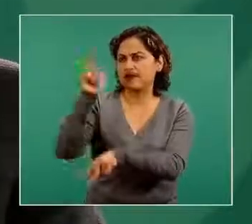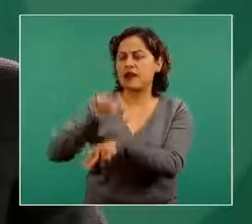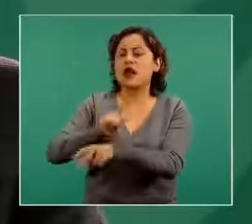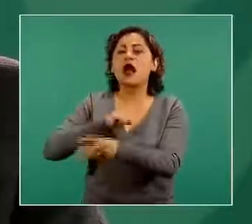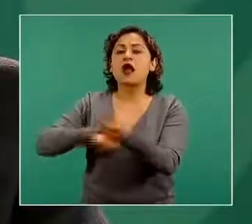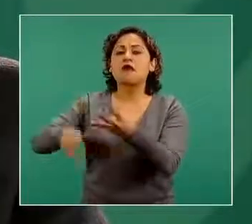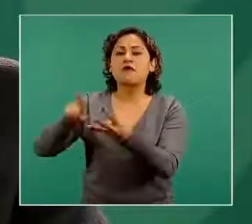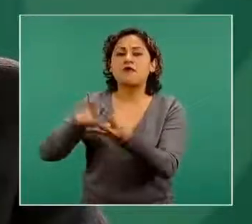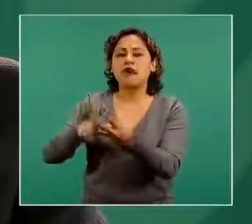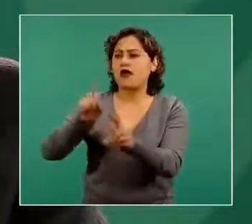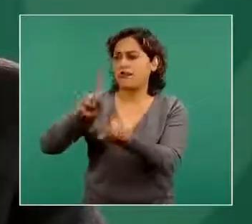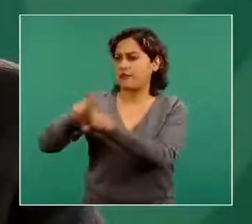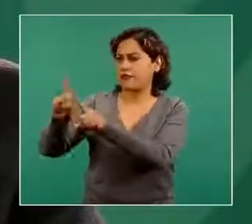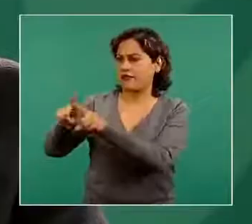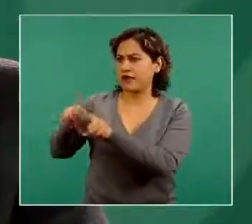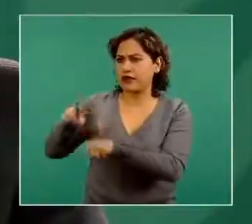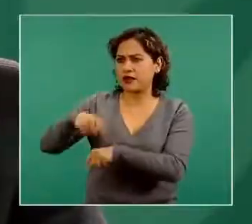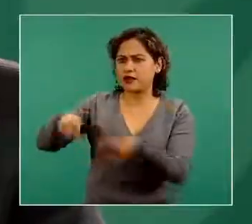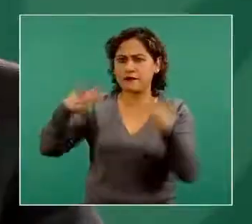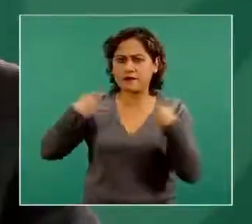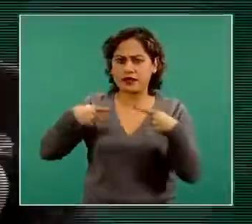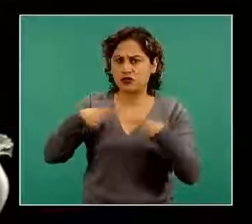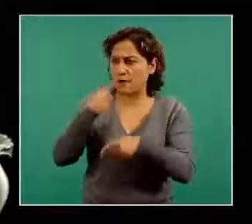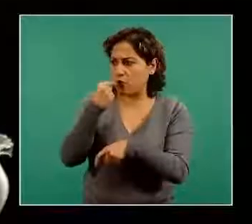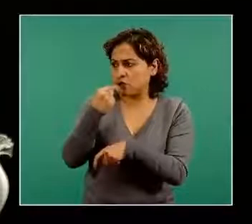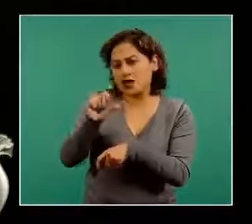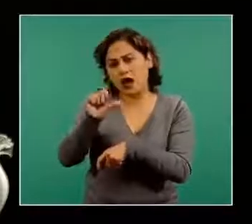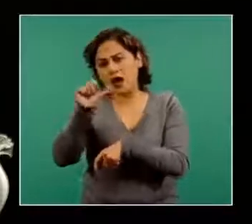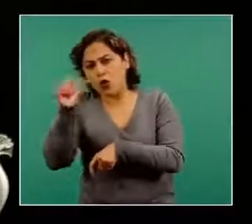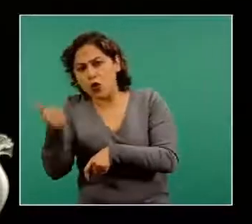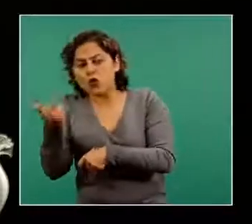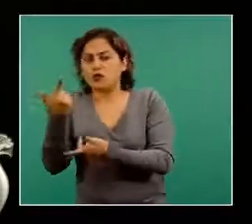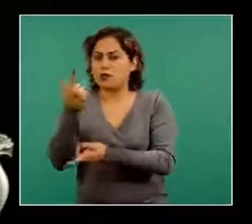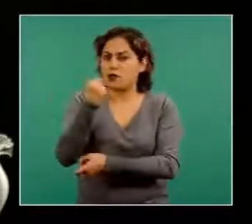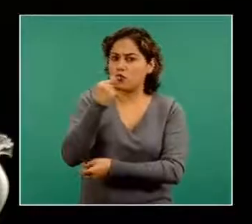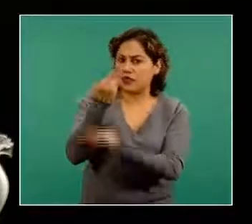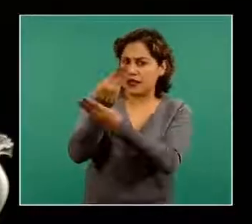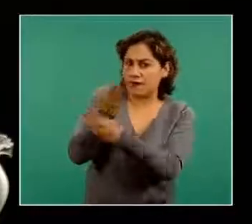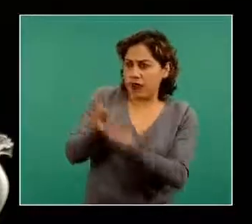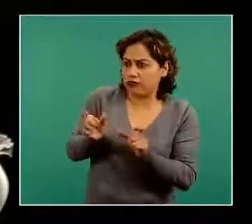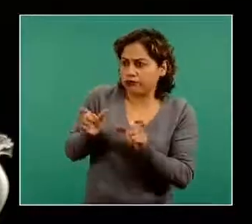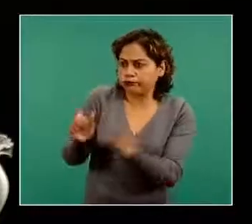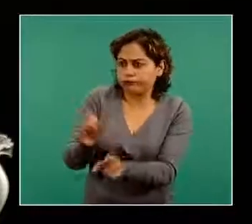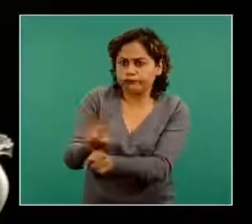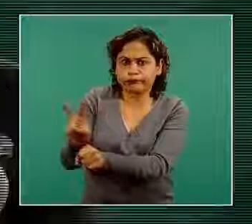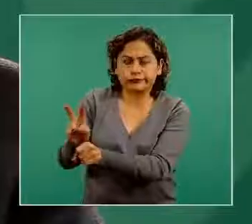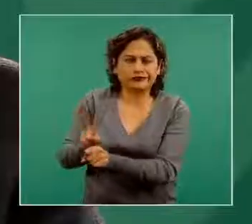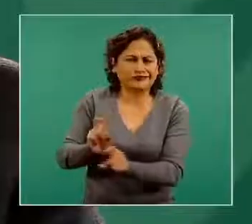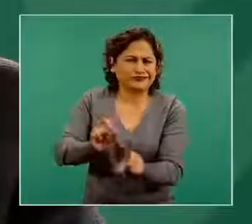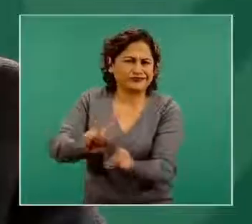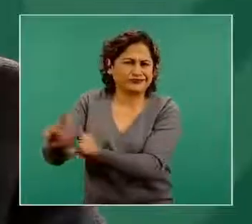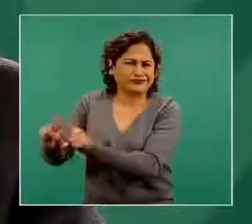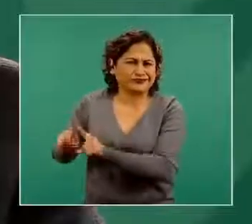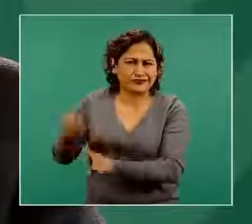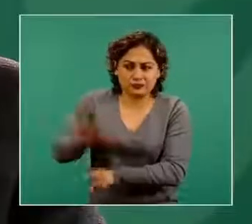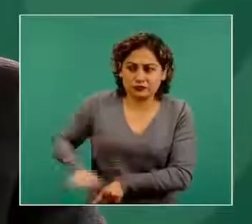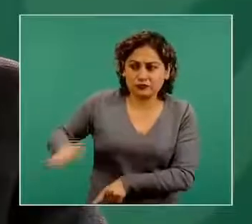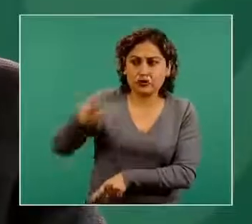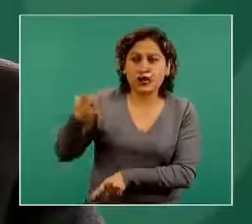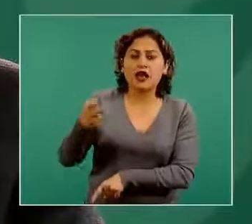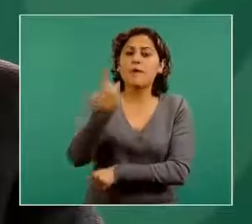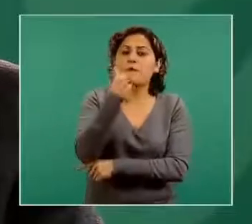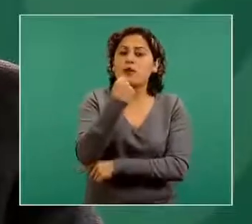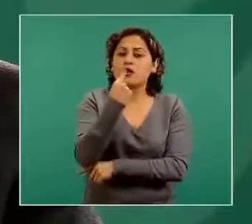de seguridad no clasificados como policía, existe la policía bancaria, industrial, etcétera. Entonces, son los